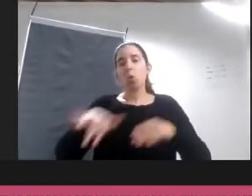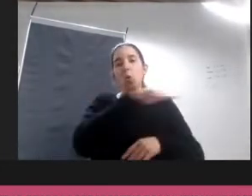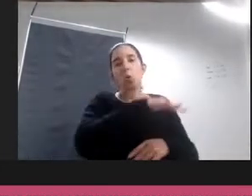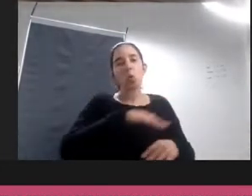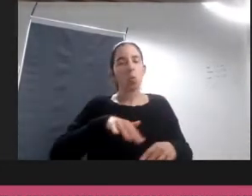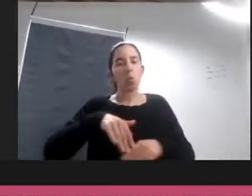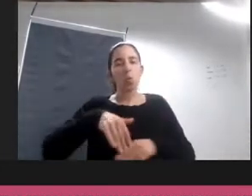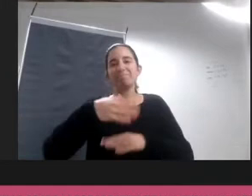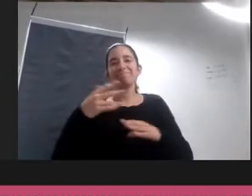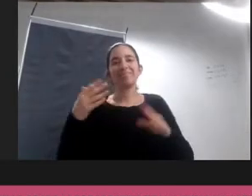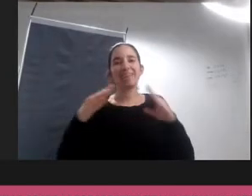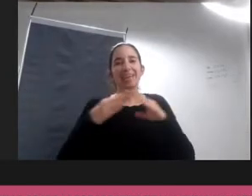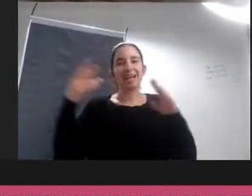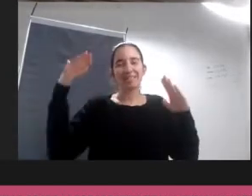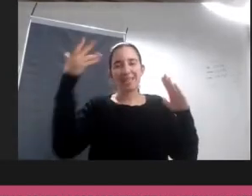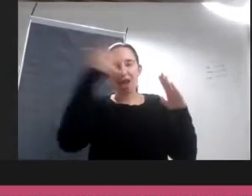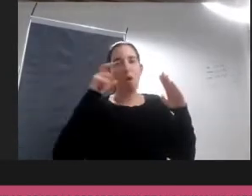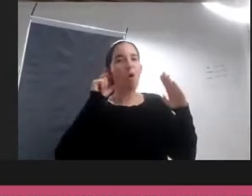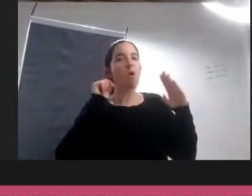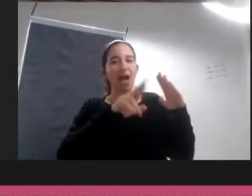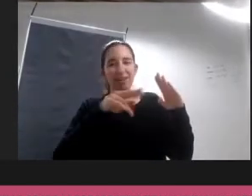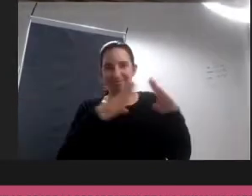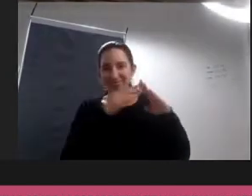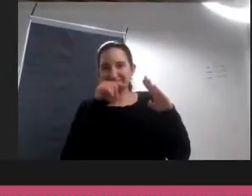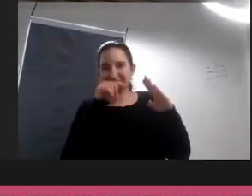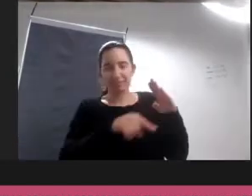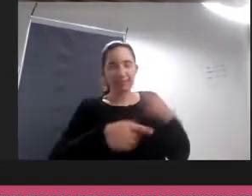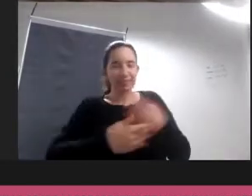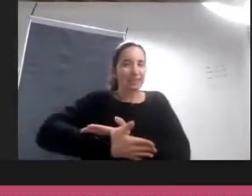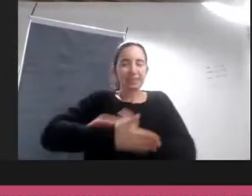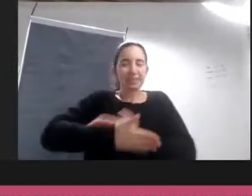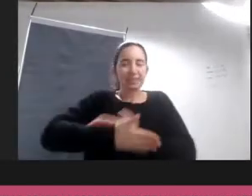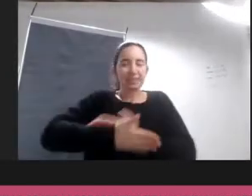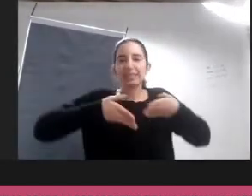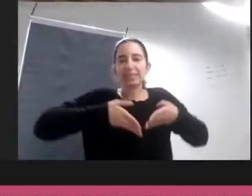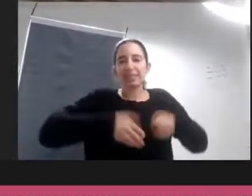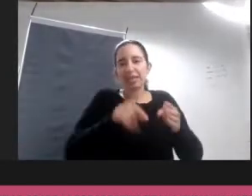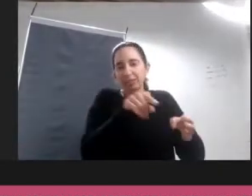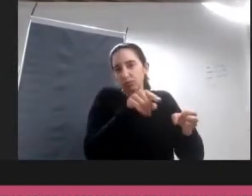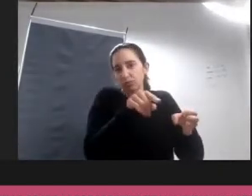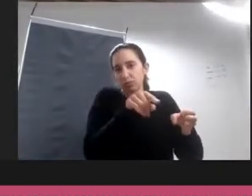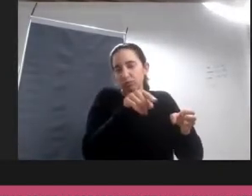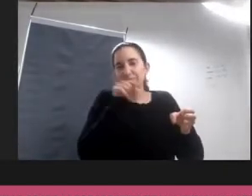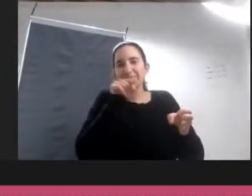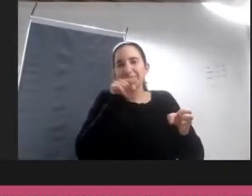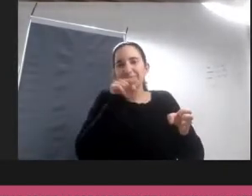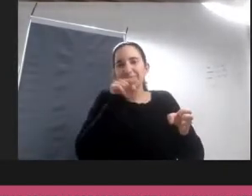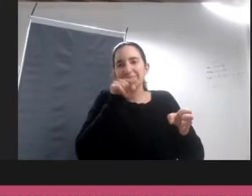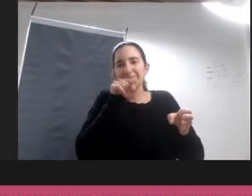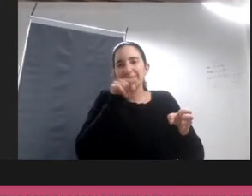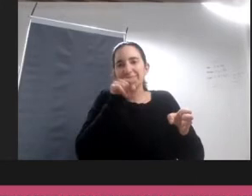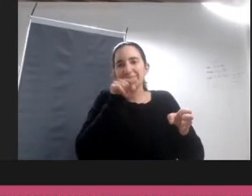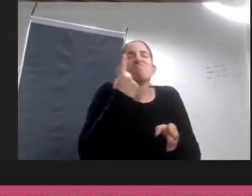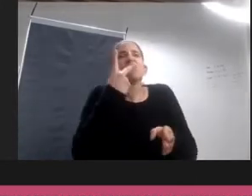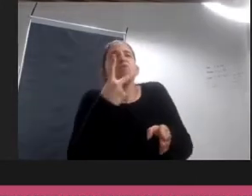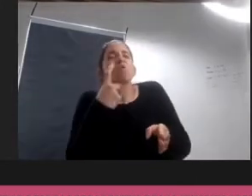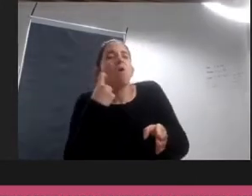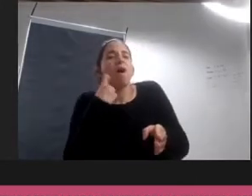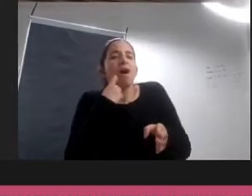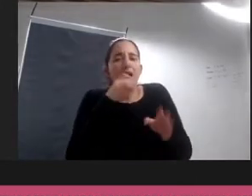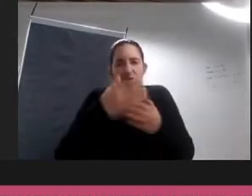casa cuna, fue abandonado, pero además tiene más o menos un año y medio de vida, dos